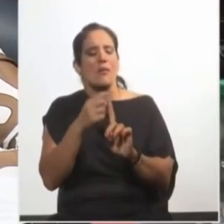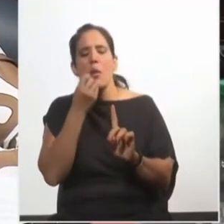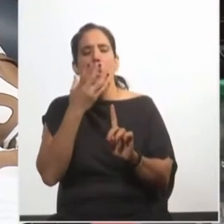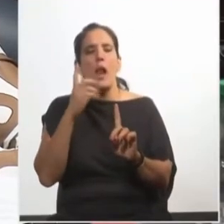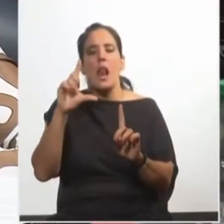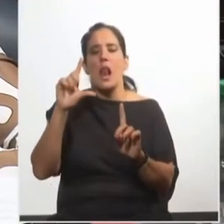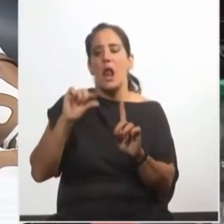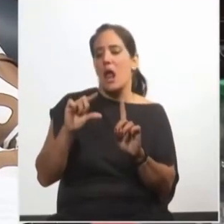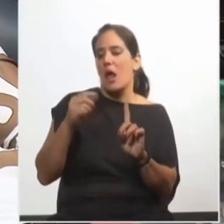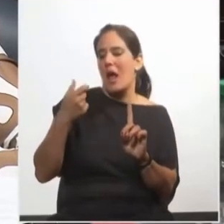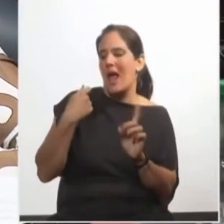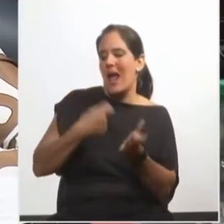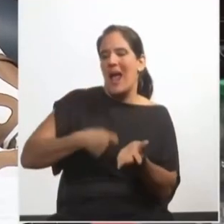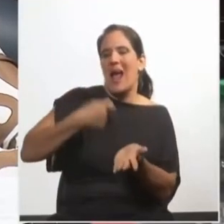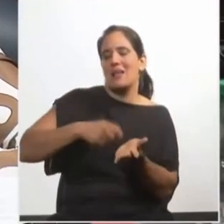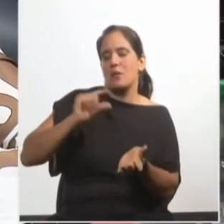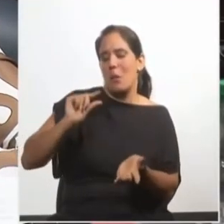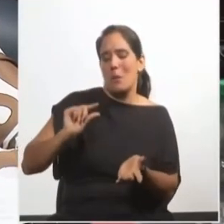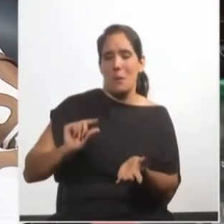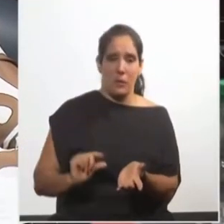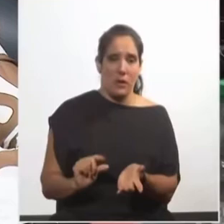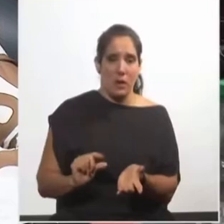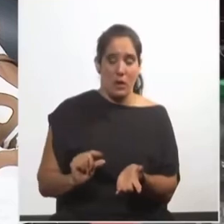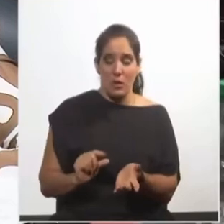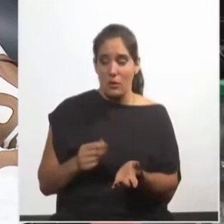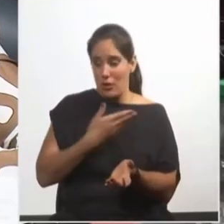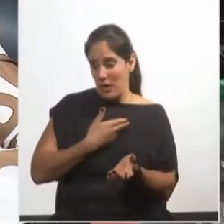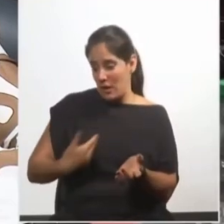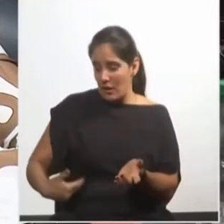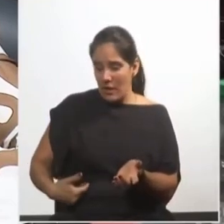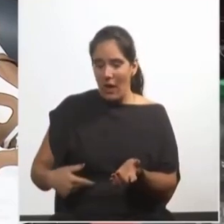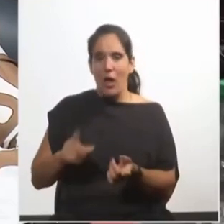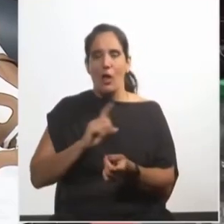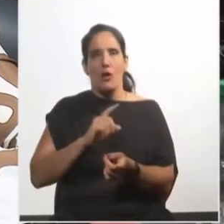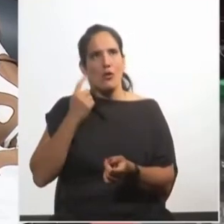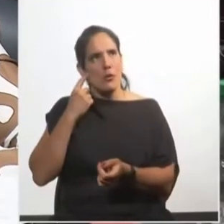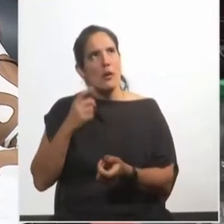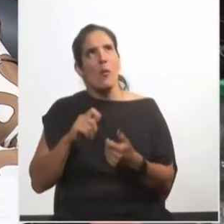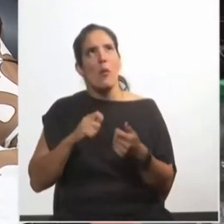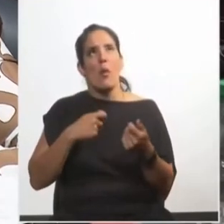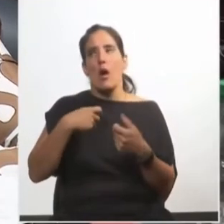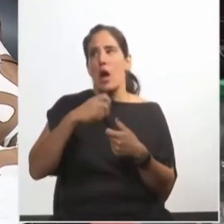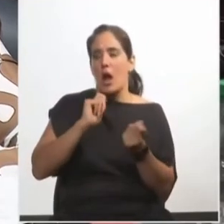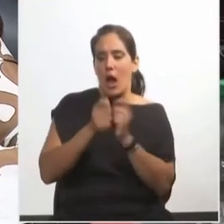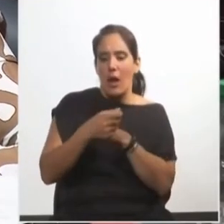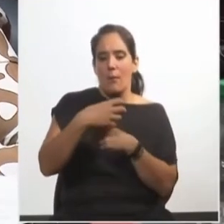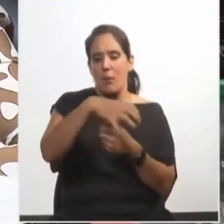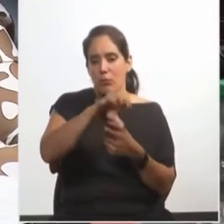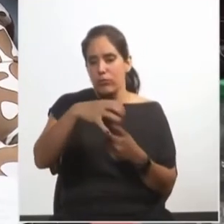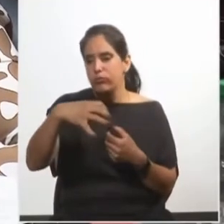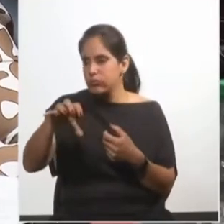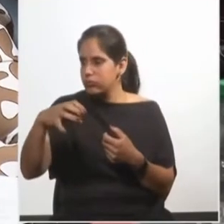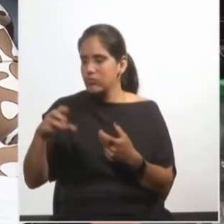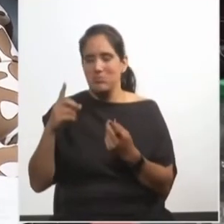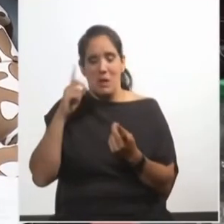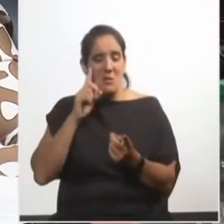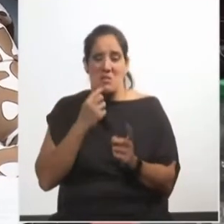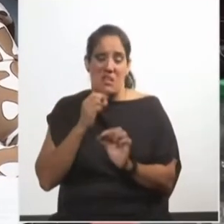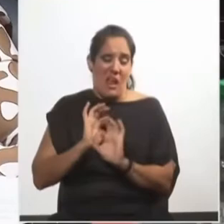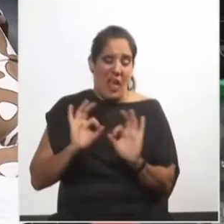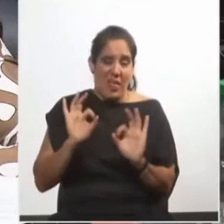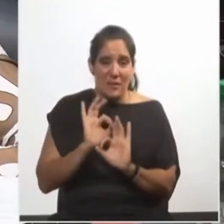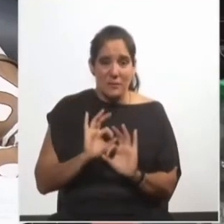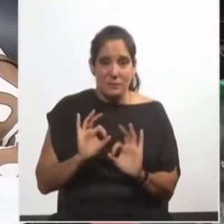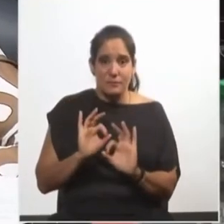previsional, no se plantea implementar ninguna redistribución generacional del gasto de la que tanto nos han hablado